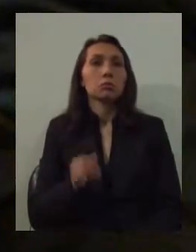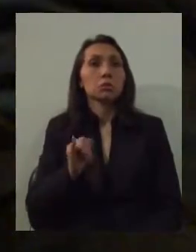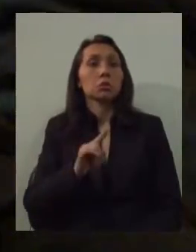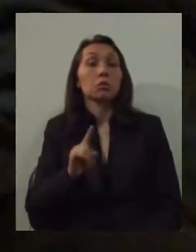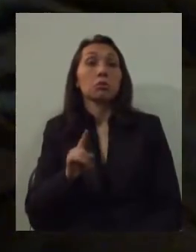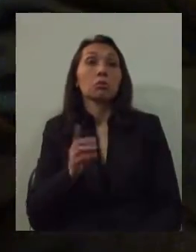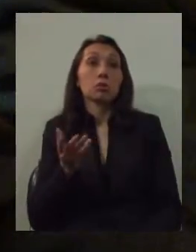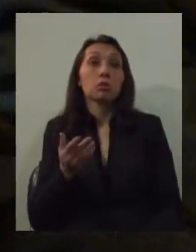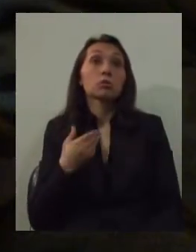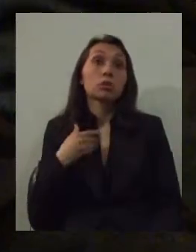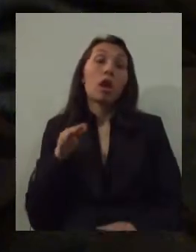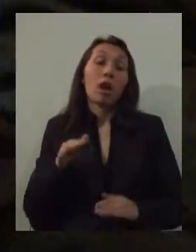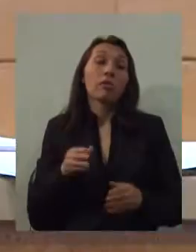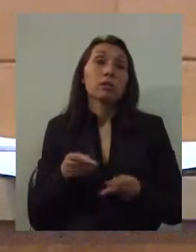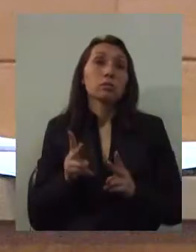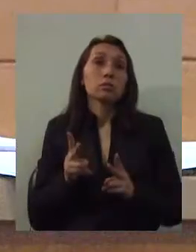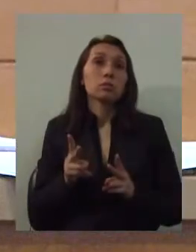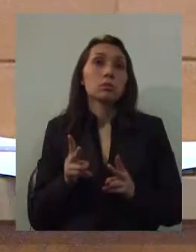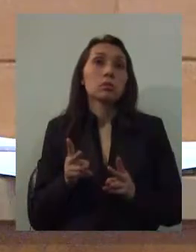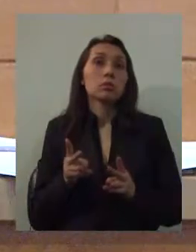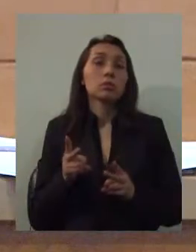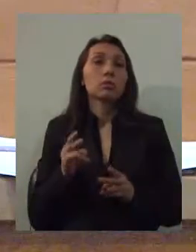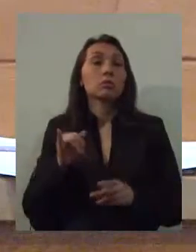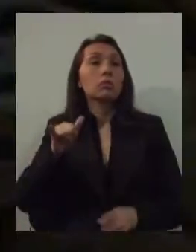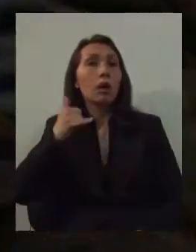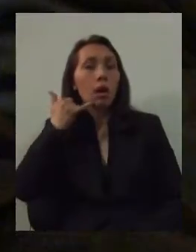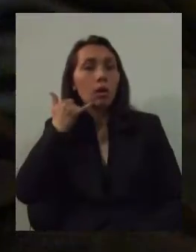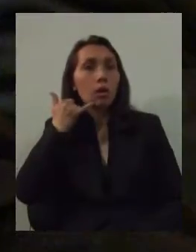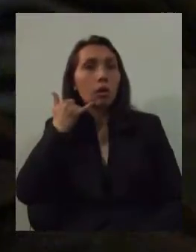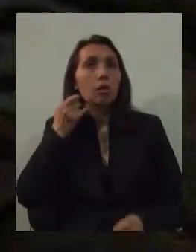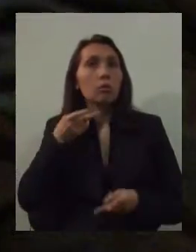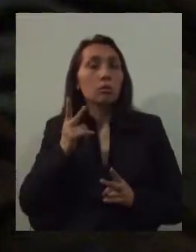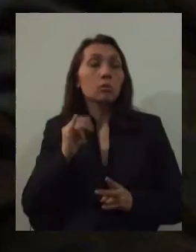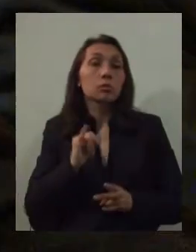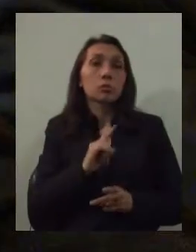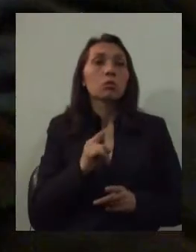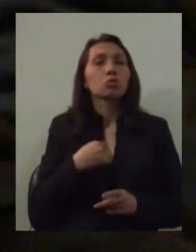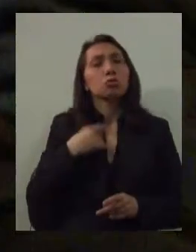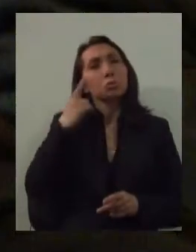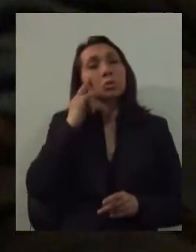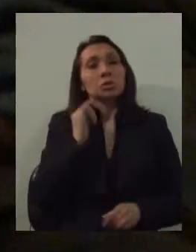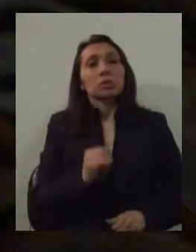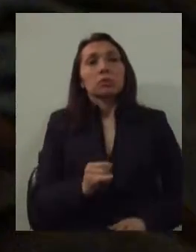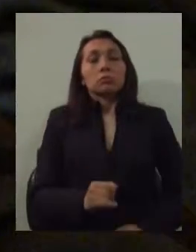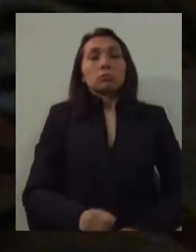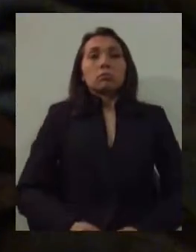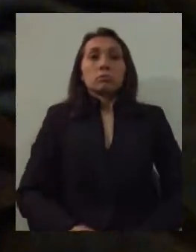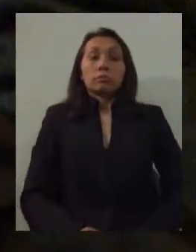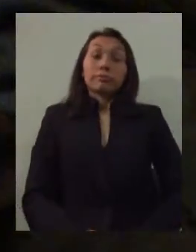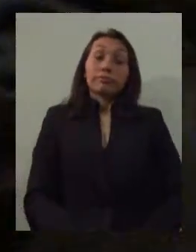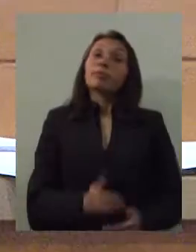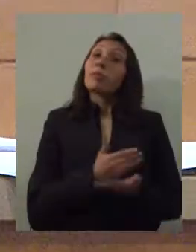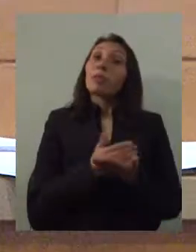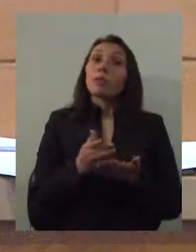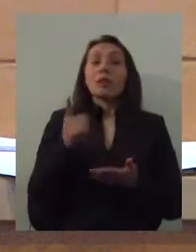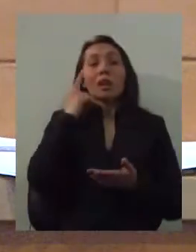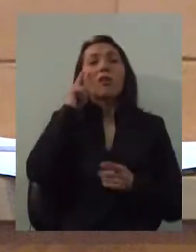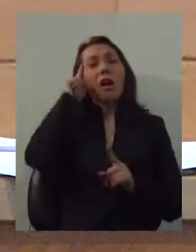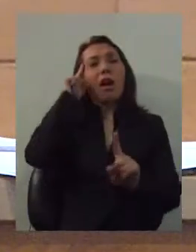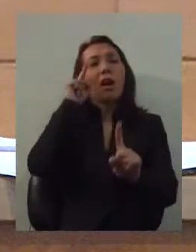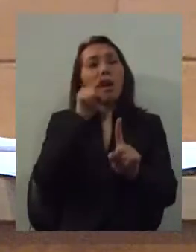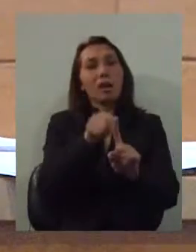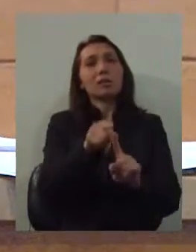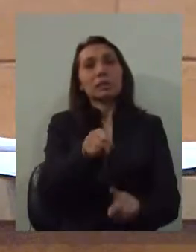pienso que nos sí. Nos ha ocurrido. Yo pienso que sí. Nos atienden y nos... Yo pienso que sí. Nos dicen sí. No. Entonces, creo que hacia allá